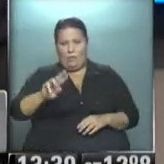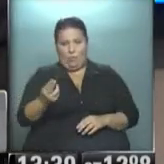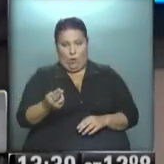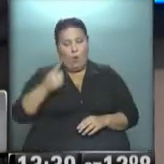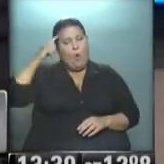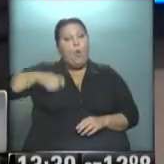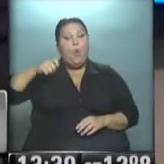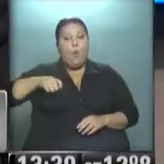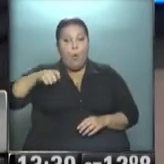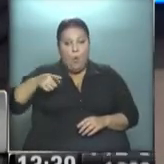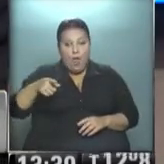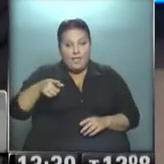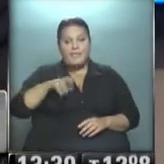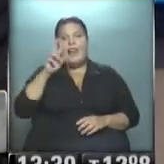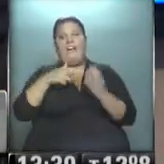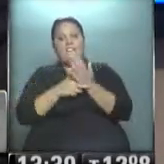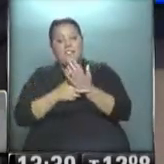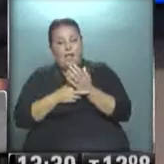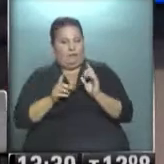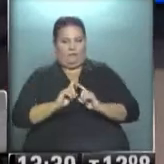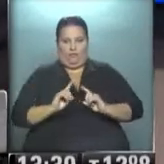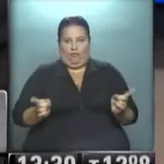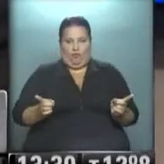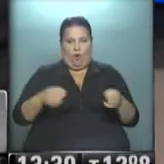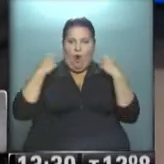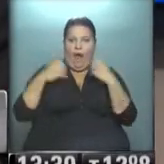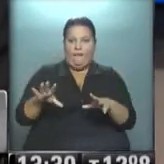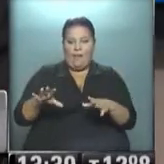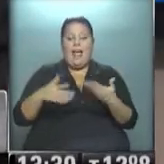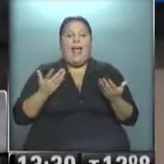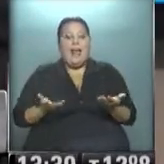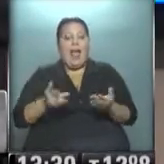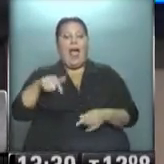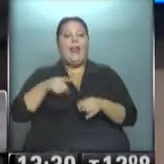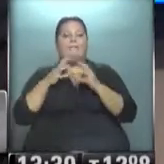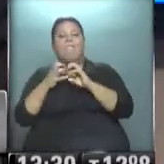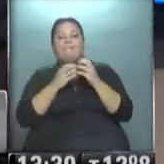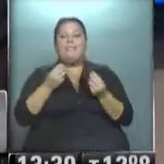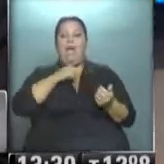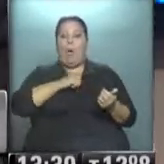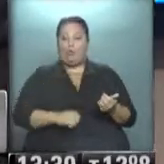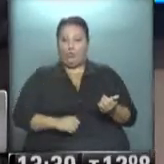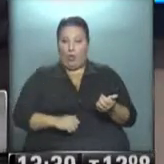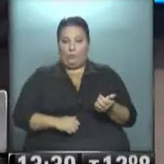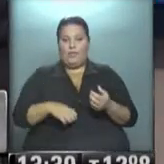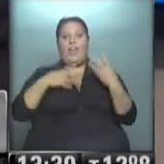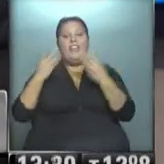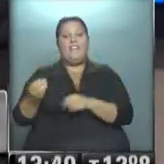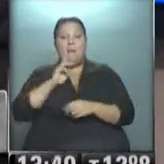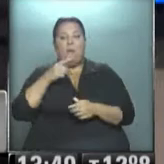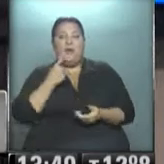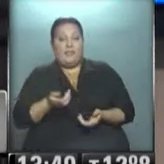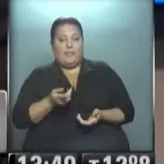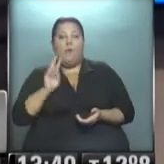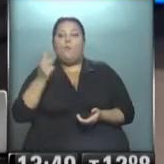la jueza el juez y la fiscal dicen no la abandonaron claro acá hay la discusión sobre la autopsia las defensora de esta chica y se